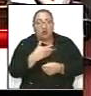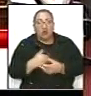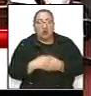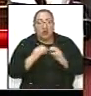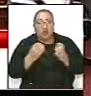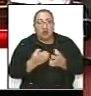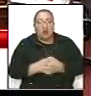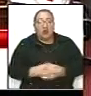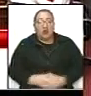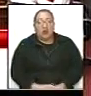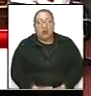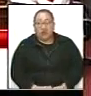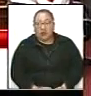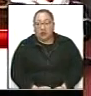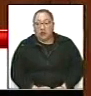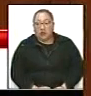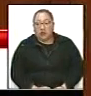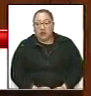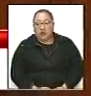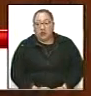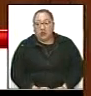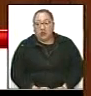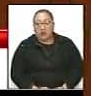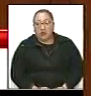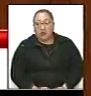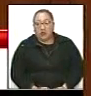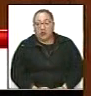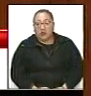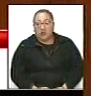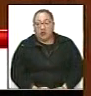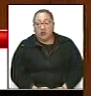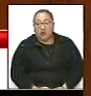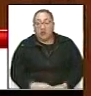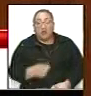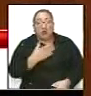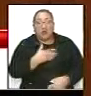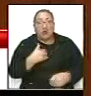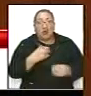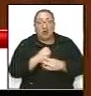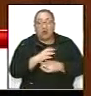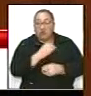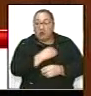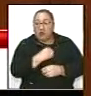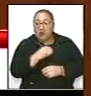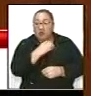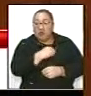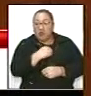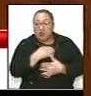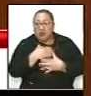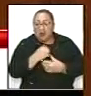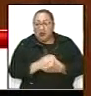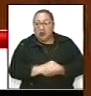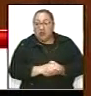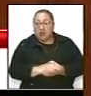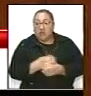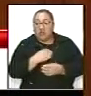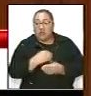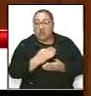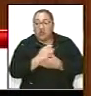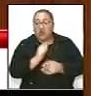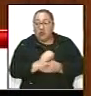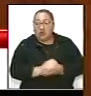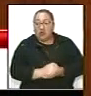del Congreso de la República, señor Presidente del Consejo de Ministros, señora Ministra de Salud, señora Ministra de